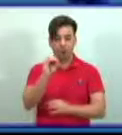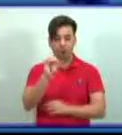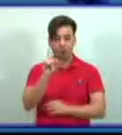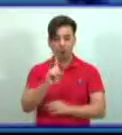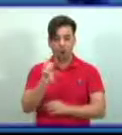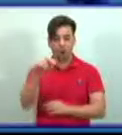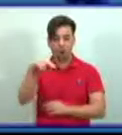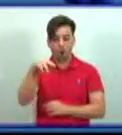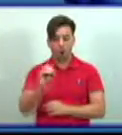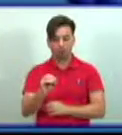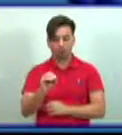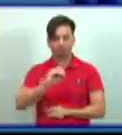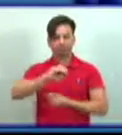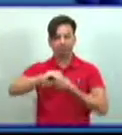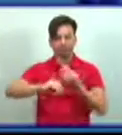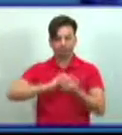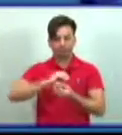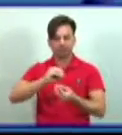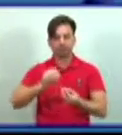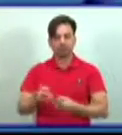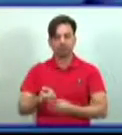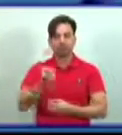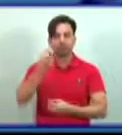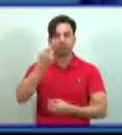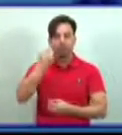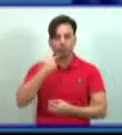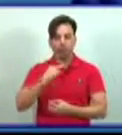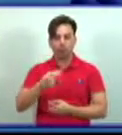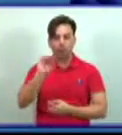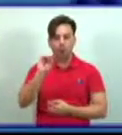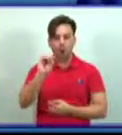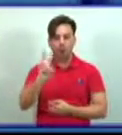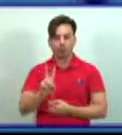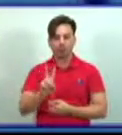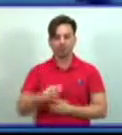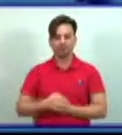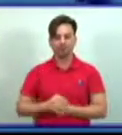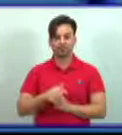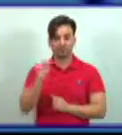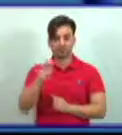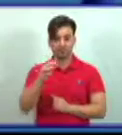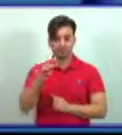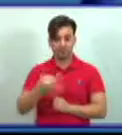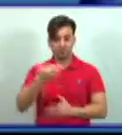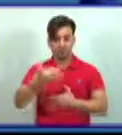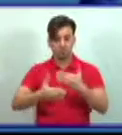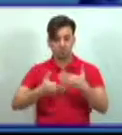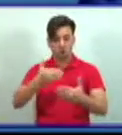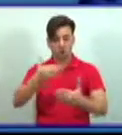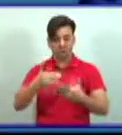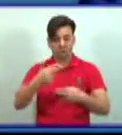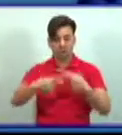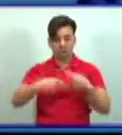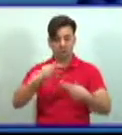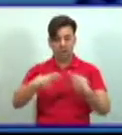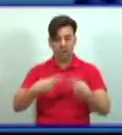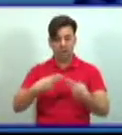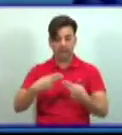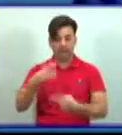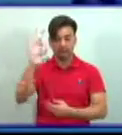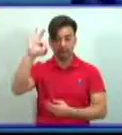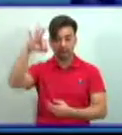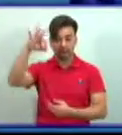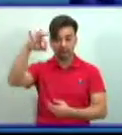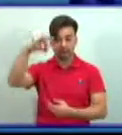se transforma de nuevo en oxígeno. Este proceso impide que los rayos ultravioletas de elevada frecuencia alcancen